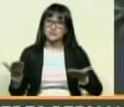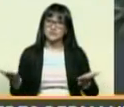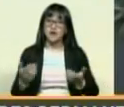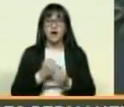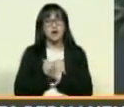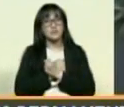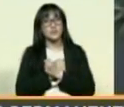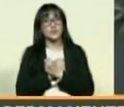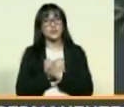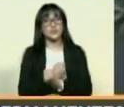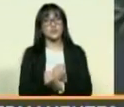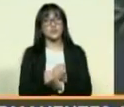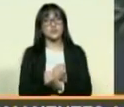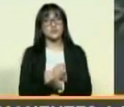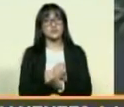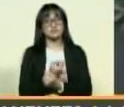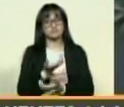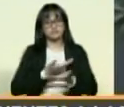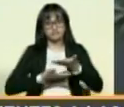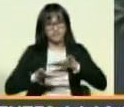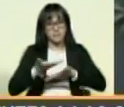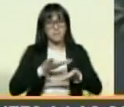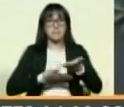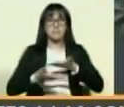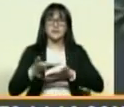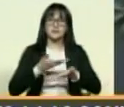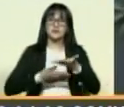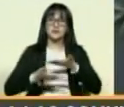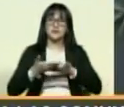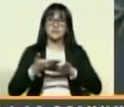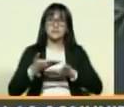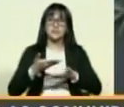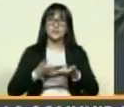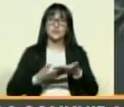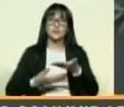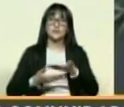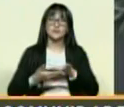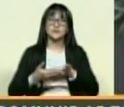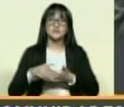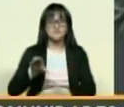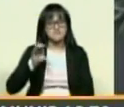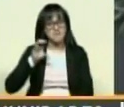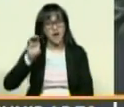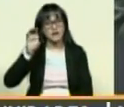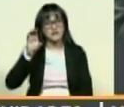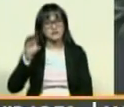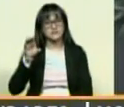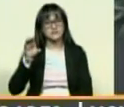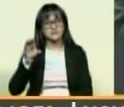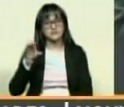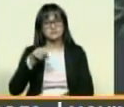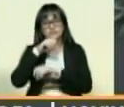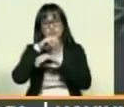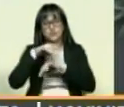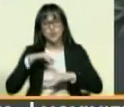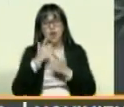amor compartiremos con ustedes nuestra Nicaragua bendita y siempre